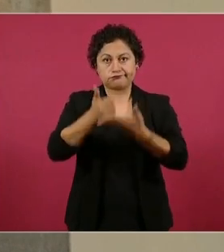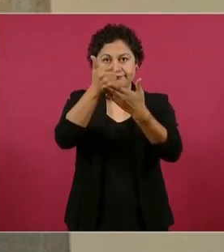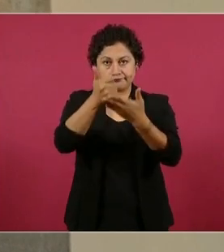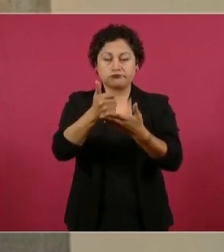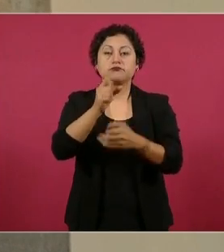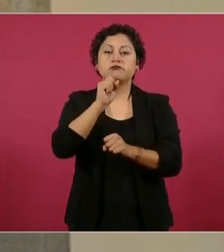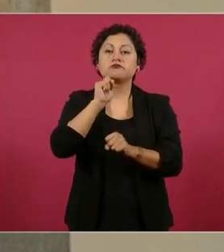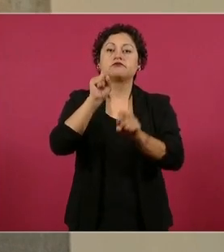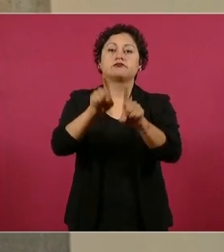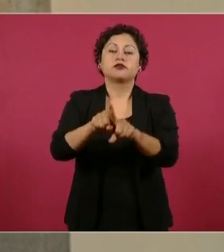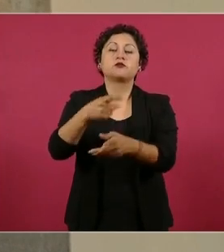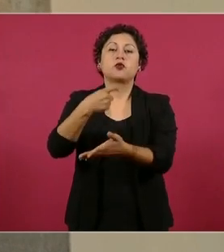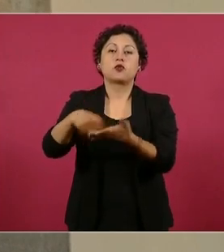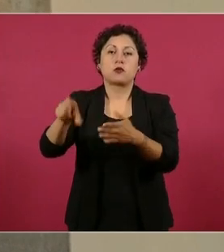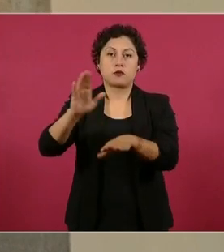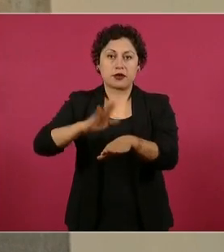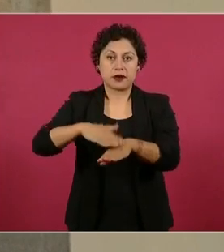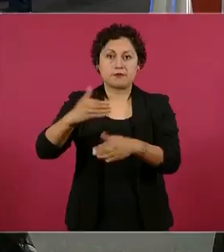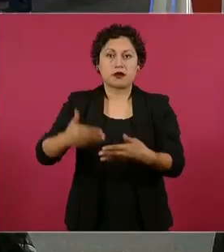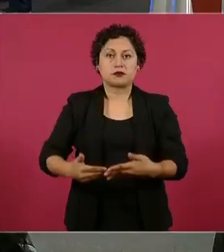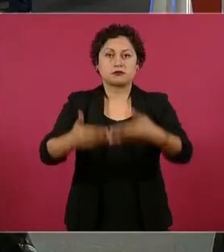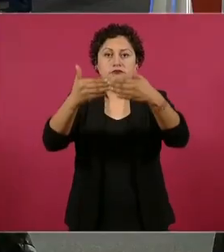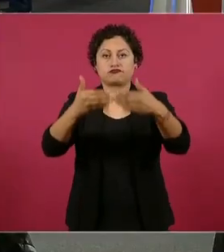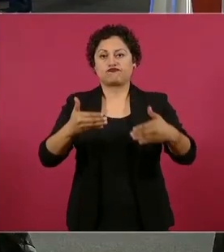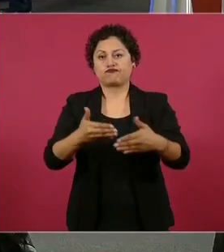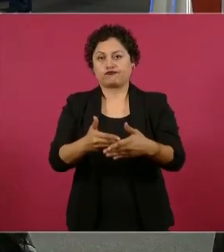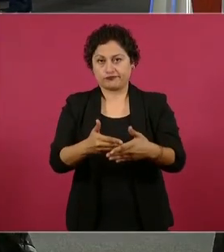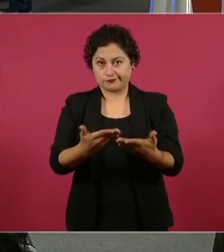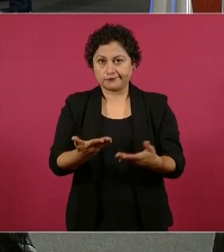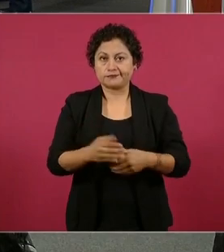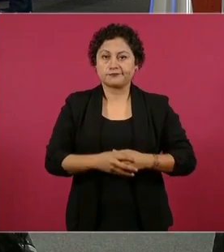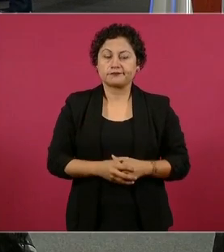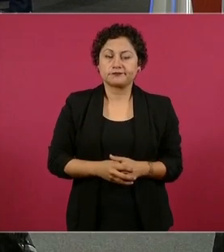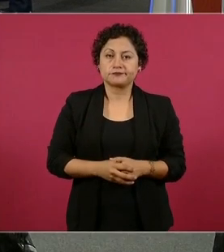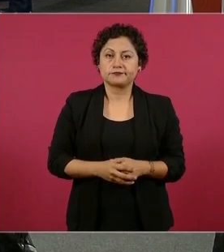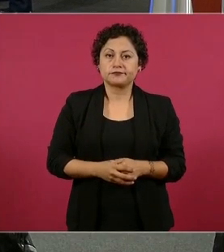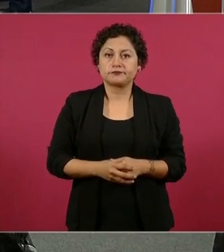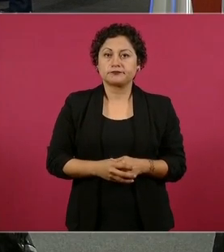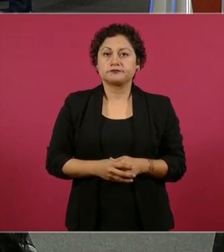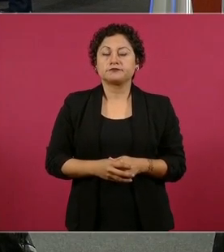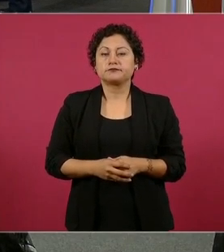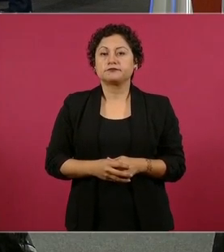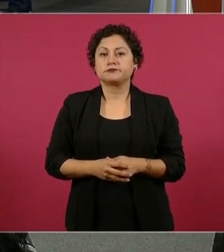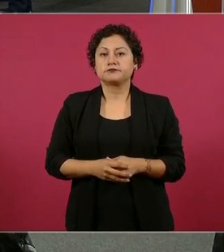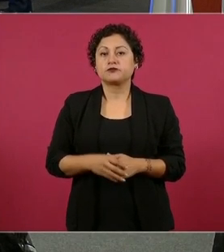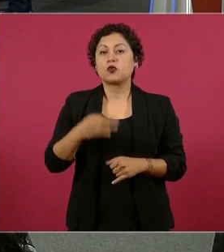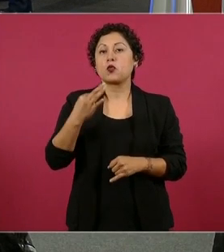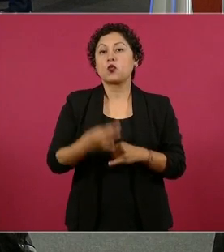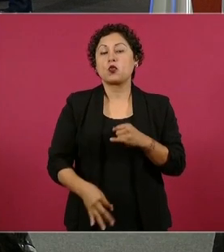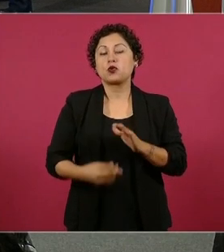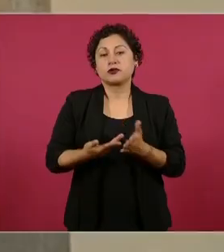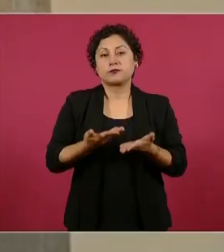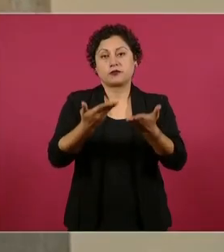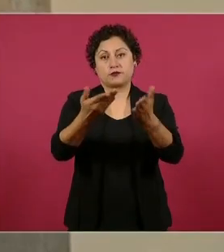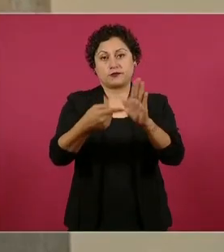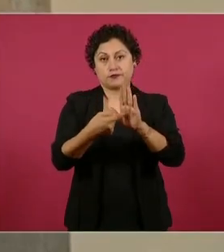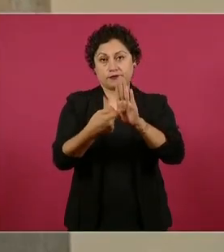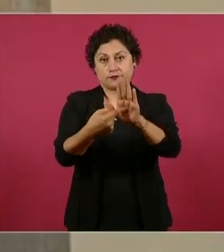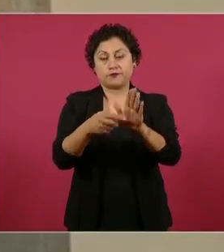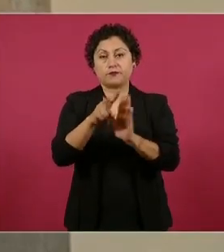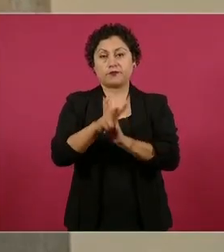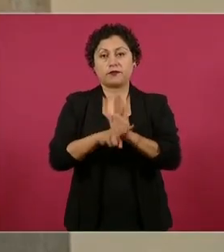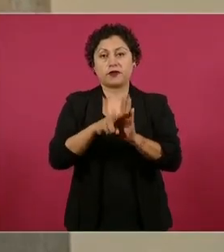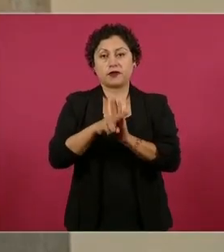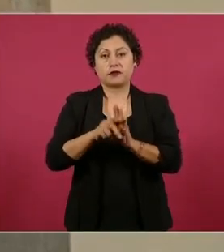más barreras de contención. Finalmente, vamos a ver un video ilustrativo sobre estas